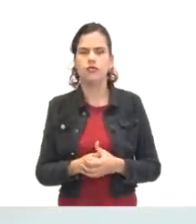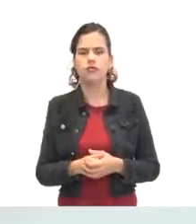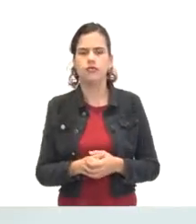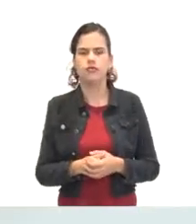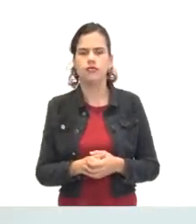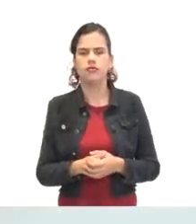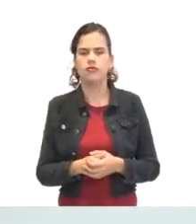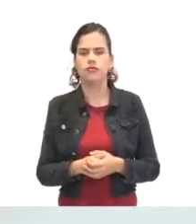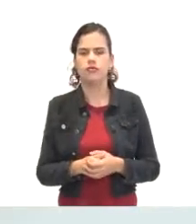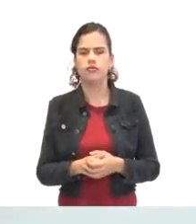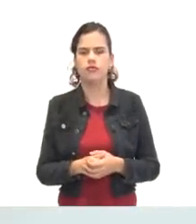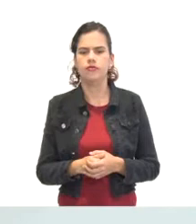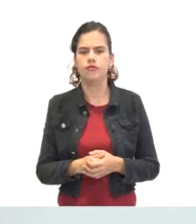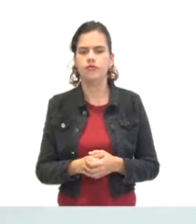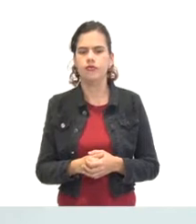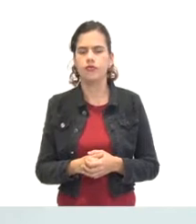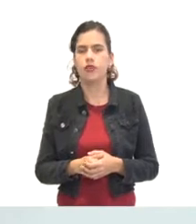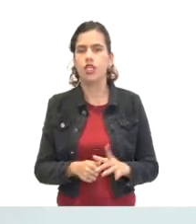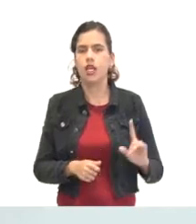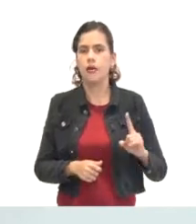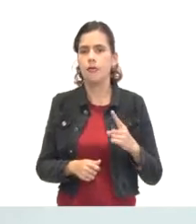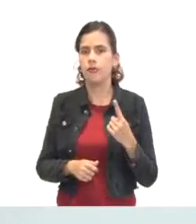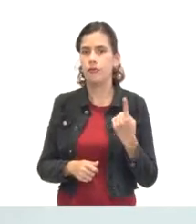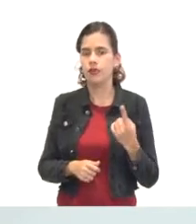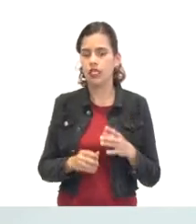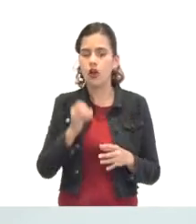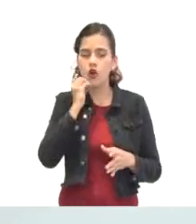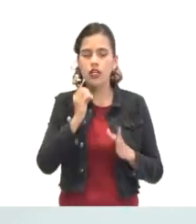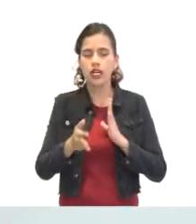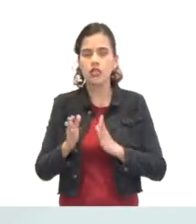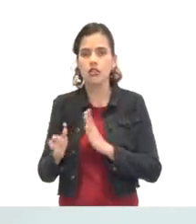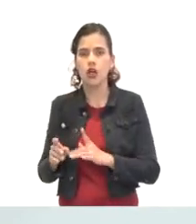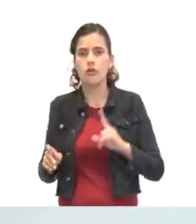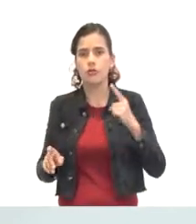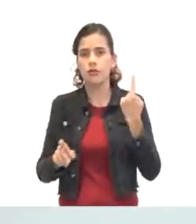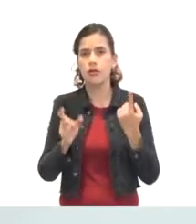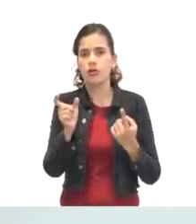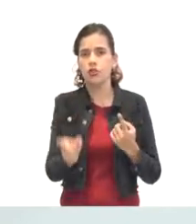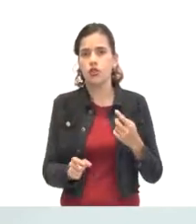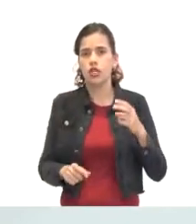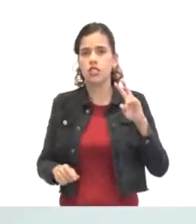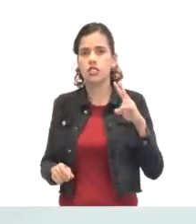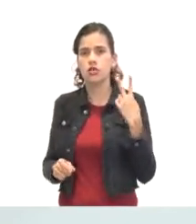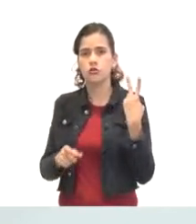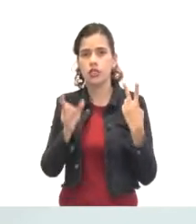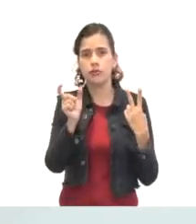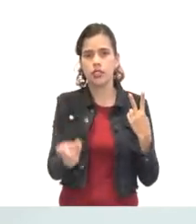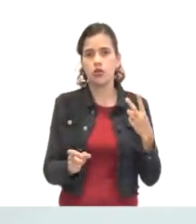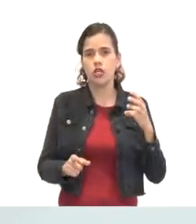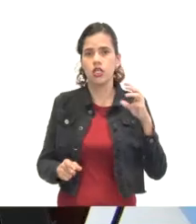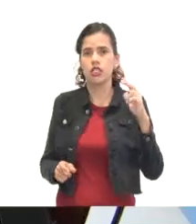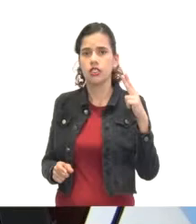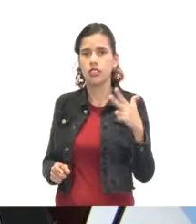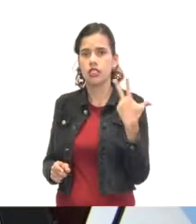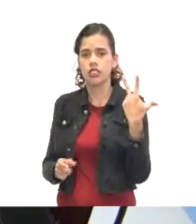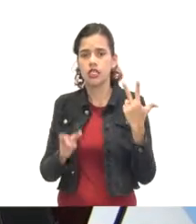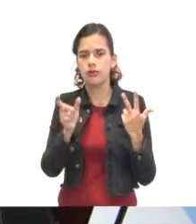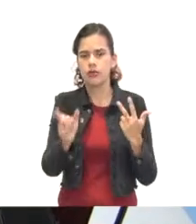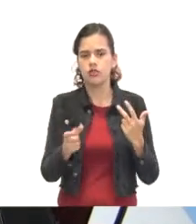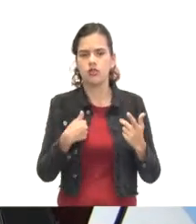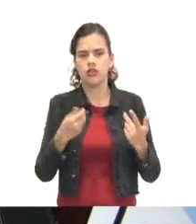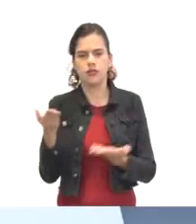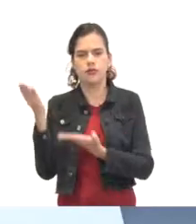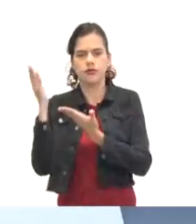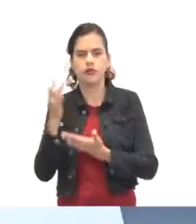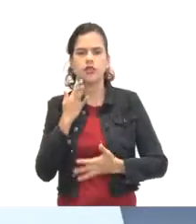¿verdad? Pronombres personales que están en primera persona, en segunda persona y en tercera persona. Por supuesto. Aquí trajimos un